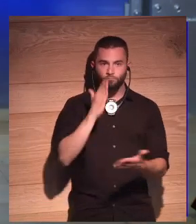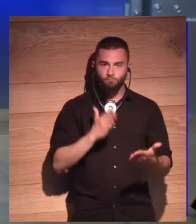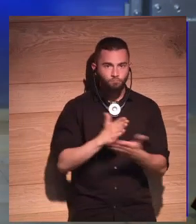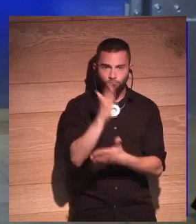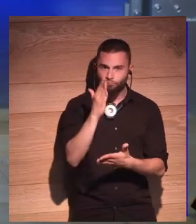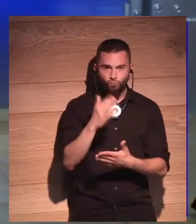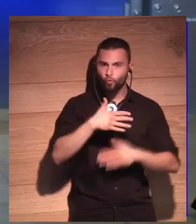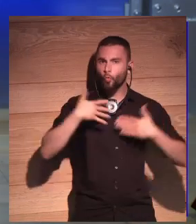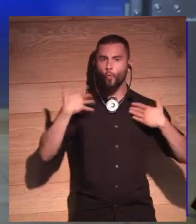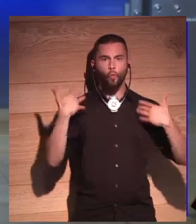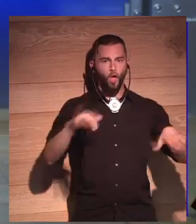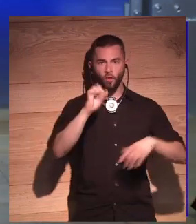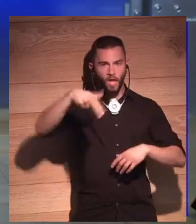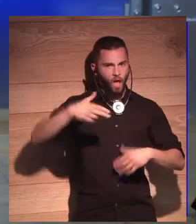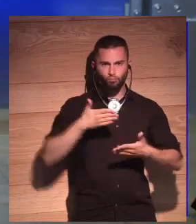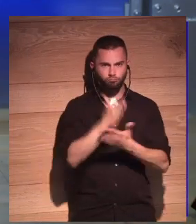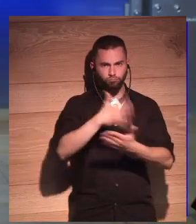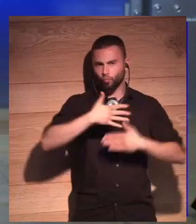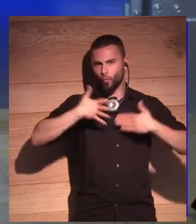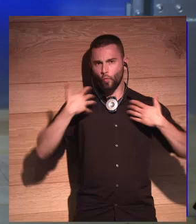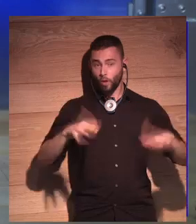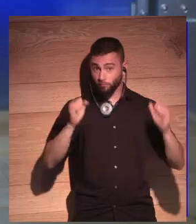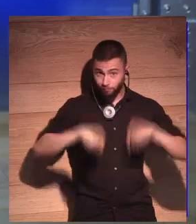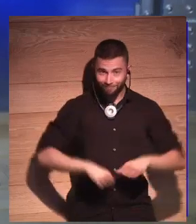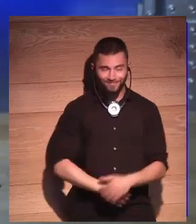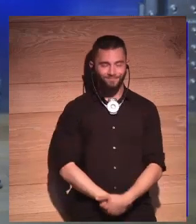participar cuando quieras, ¿vale? ¿Ok?